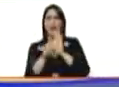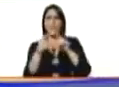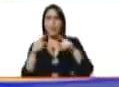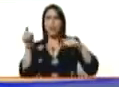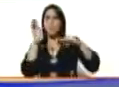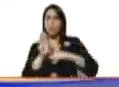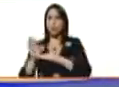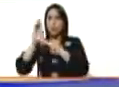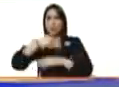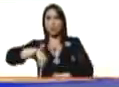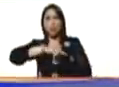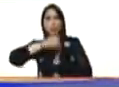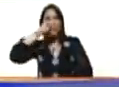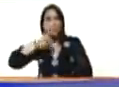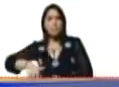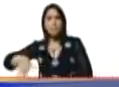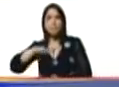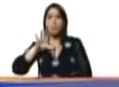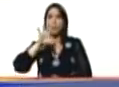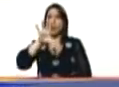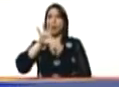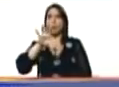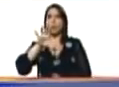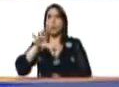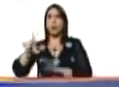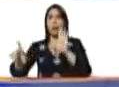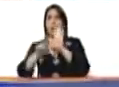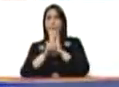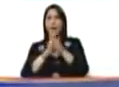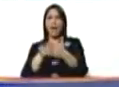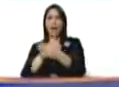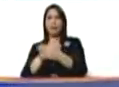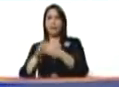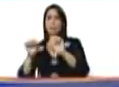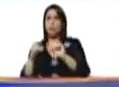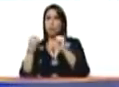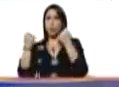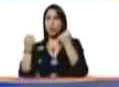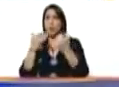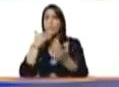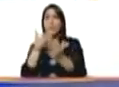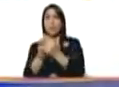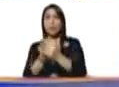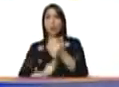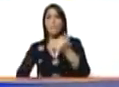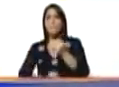nuestra patria, la ley antibloqueo. Y pido el apoyo